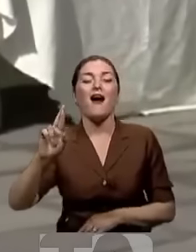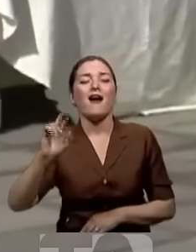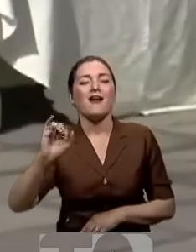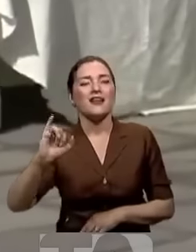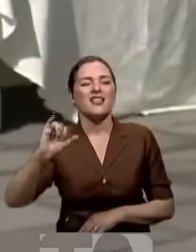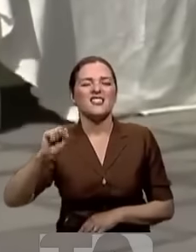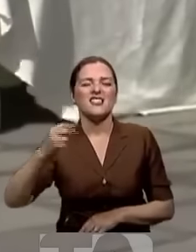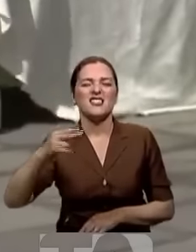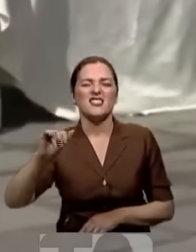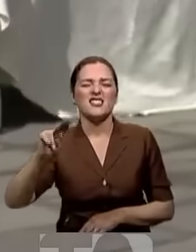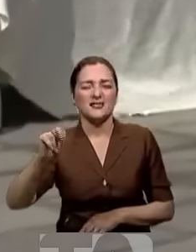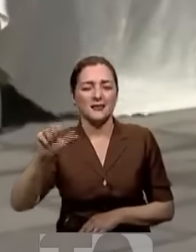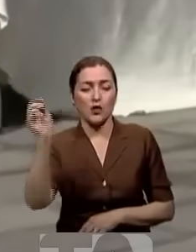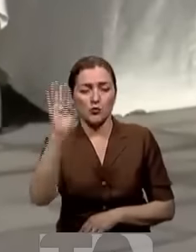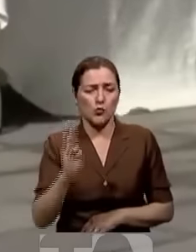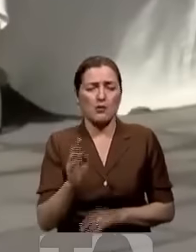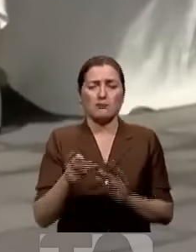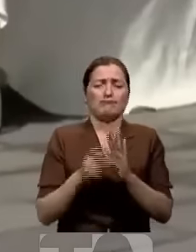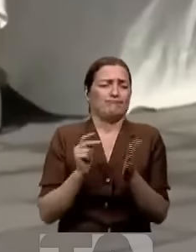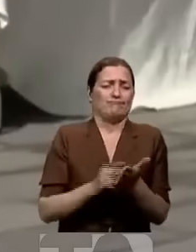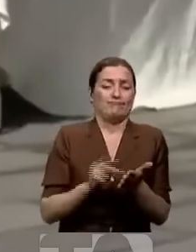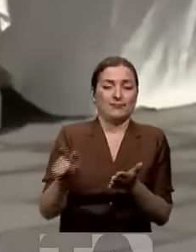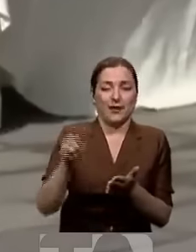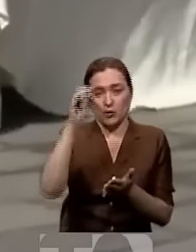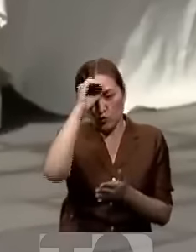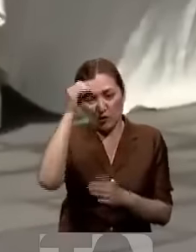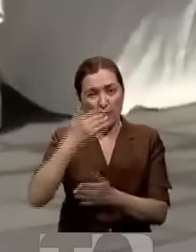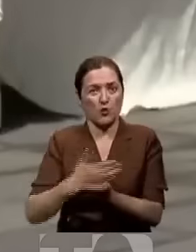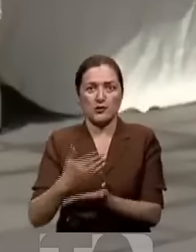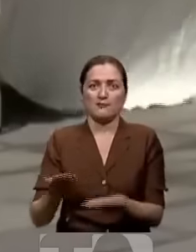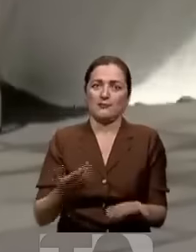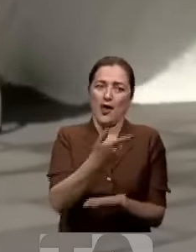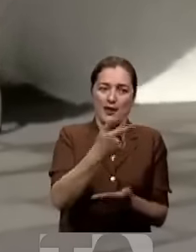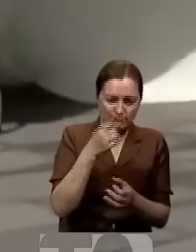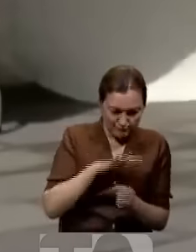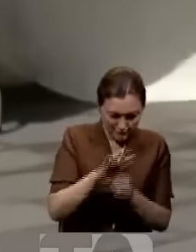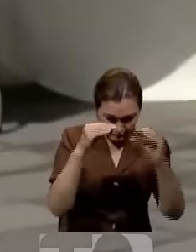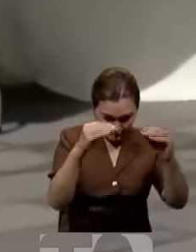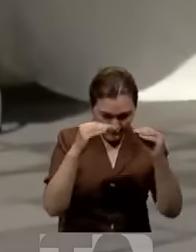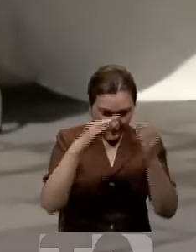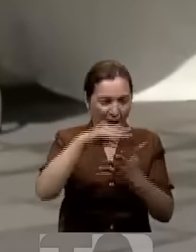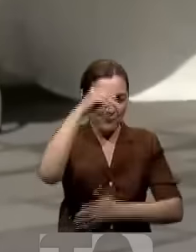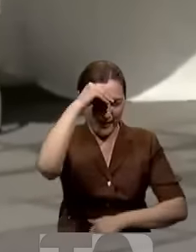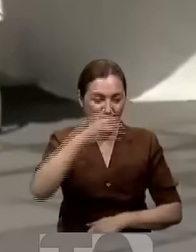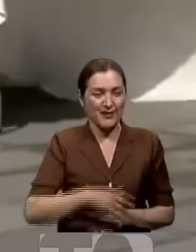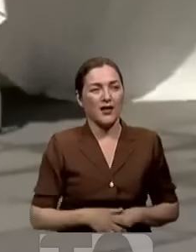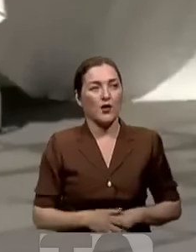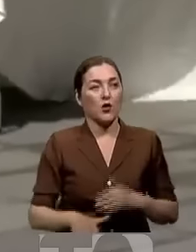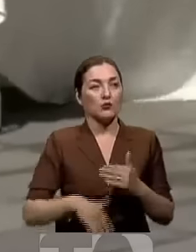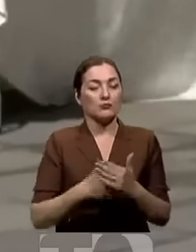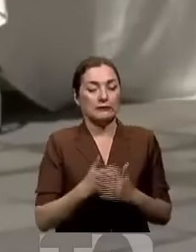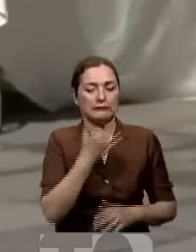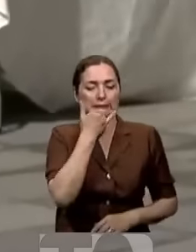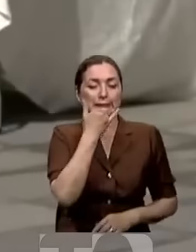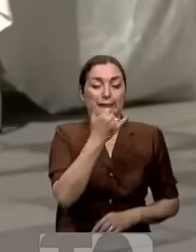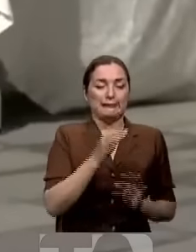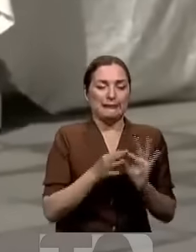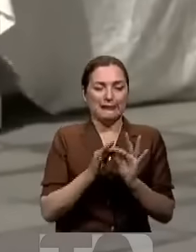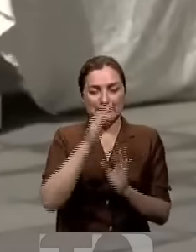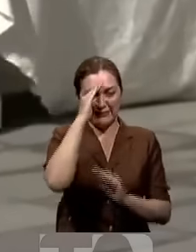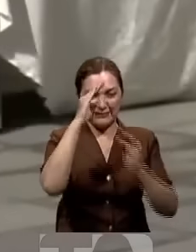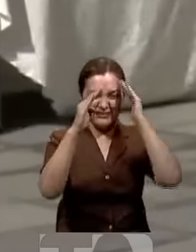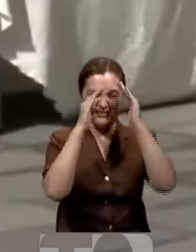concurso. Y con esto de seguro ya nadie está carichina. Nadie. Si nosotros que hemos visto, ya estamos corrigiendo todas las cosas. Y falta saludarle,